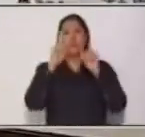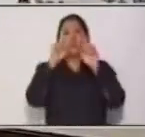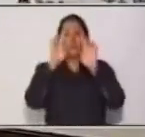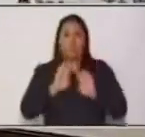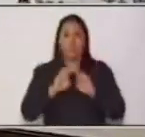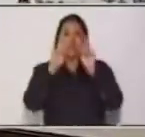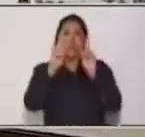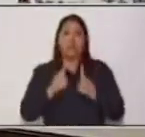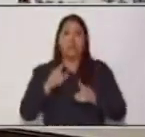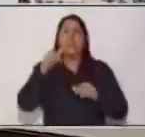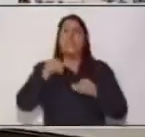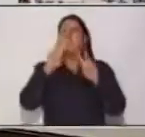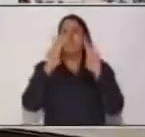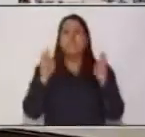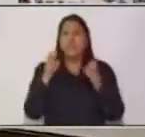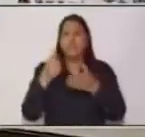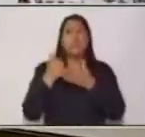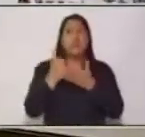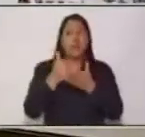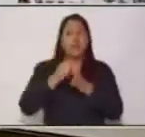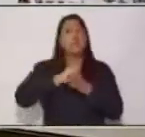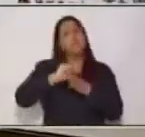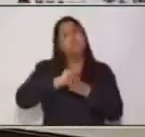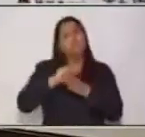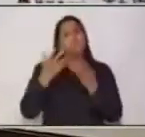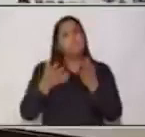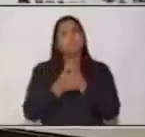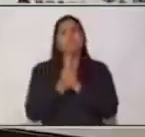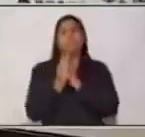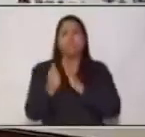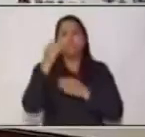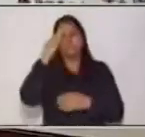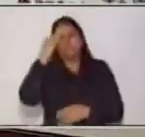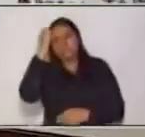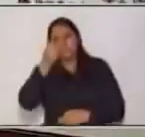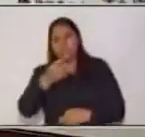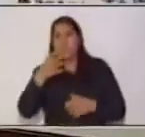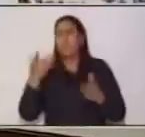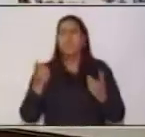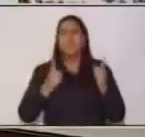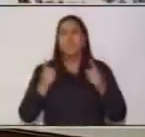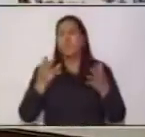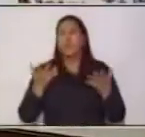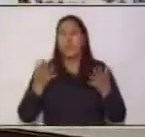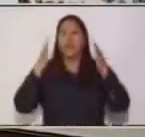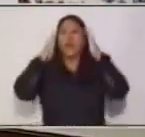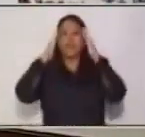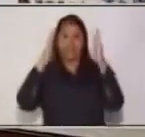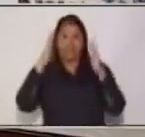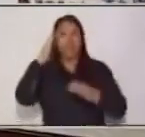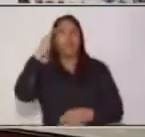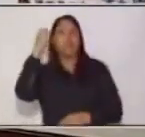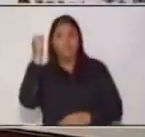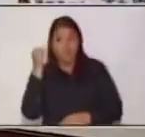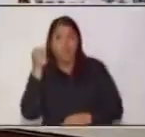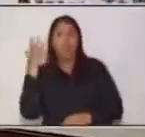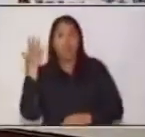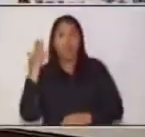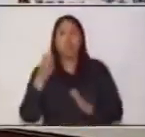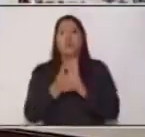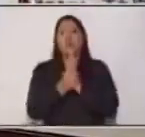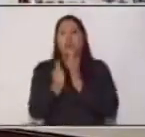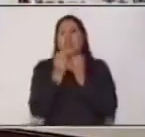discapacidad, este tema les ayudará a ejercitar habilidades y destrezas como la atención, la memoria, la